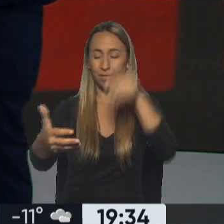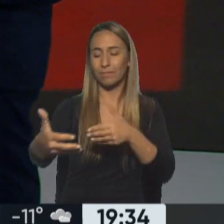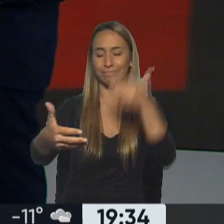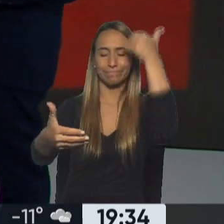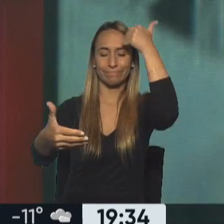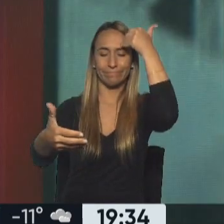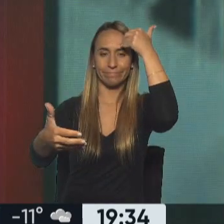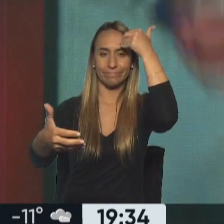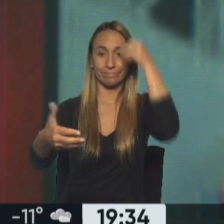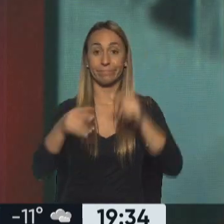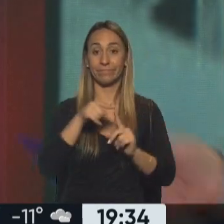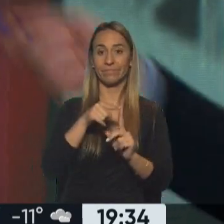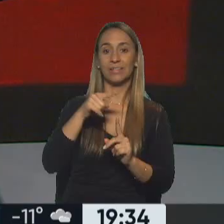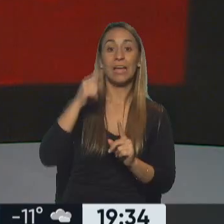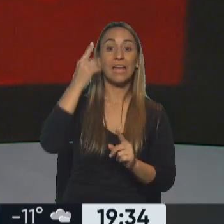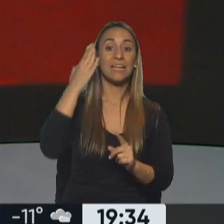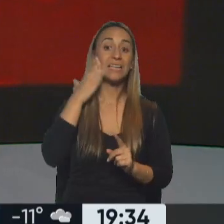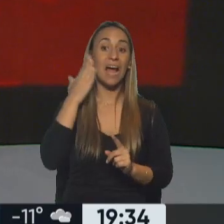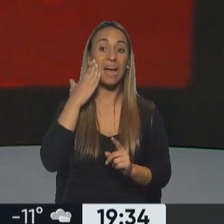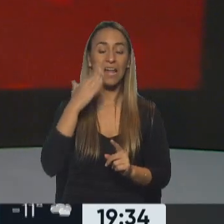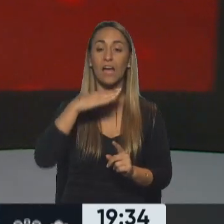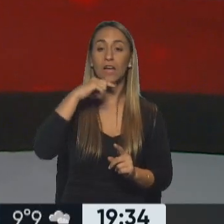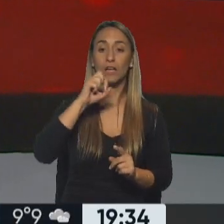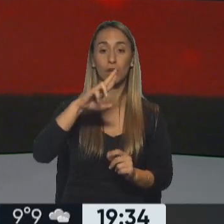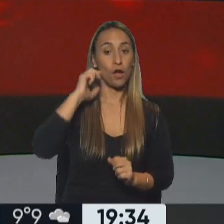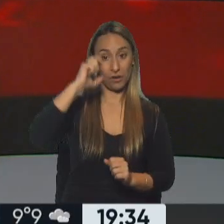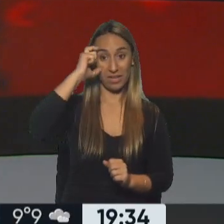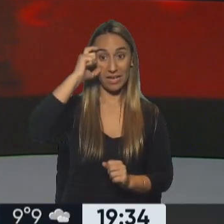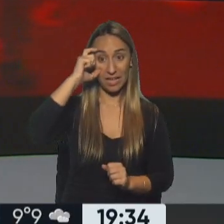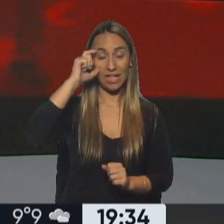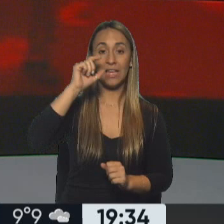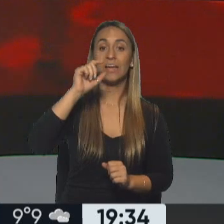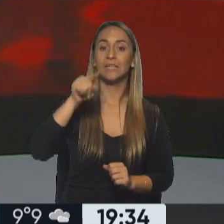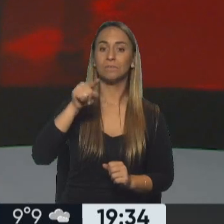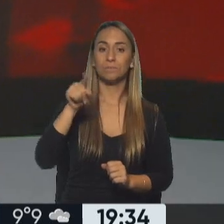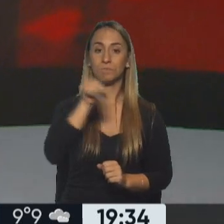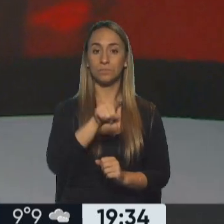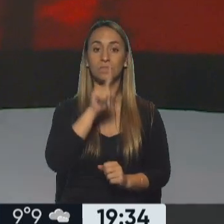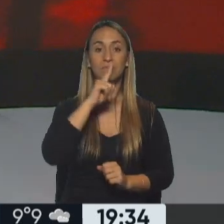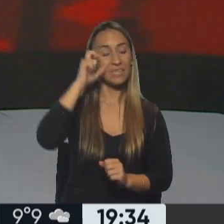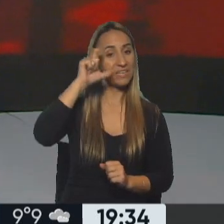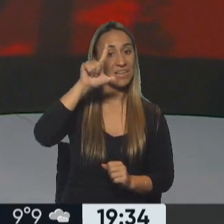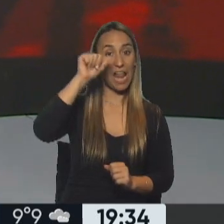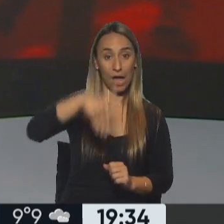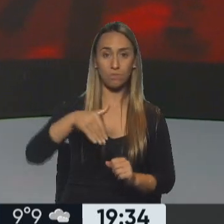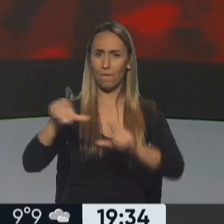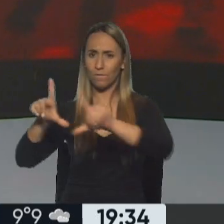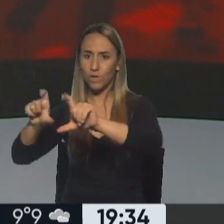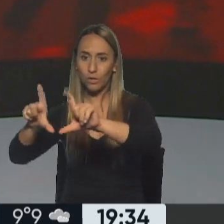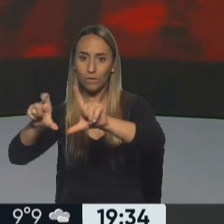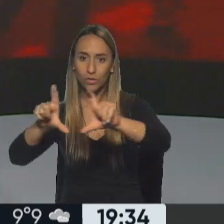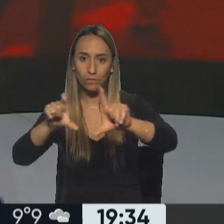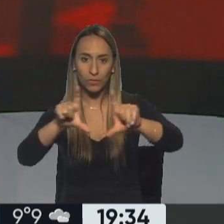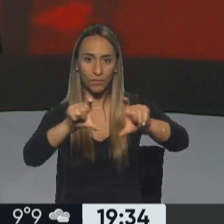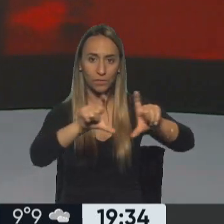Jorge gallone un represor de la dictadura tela todas estas fotos